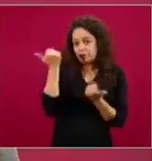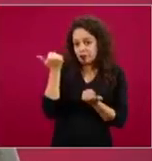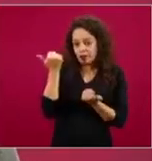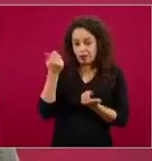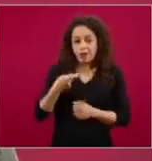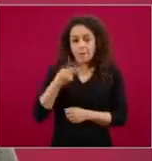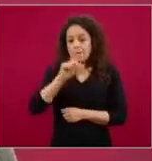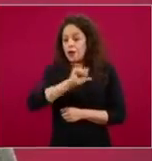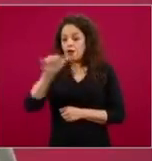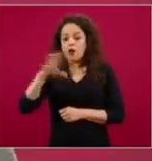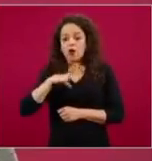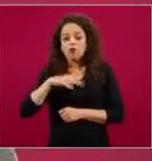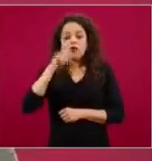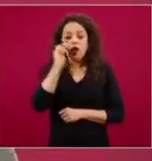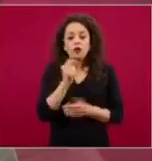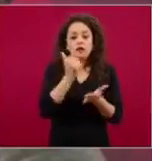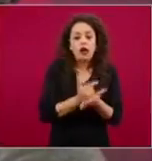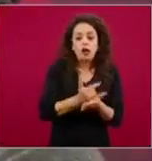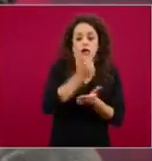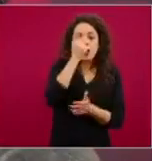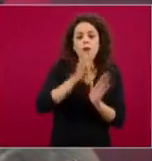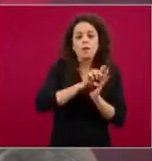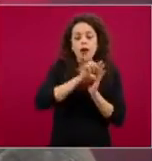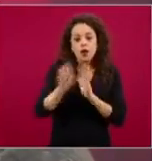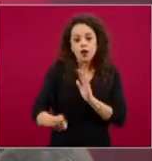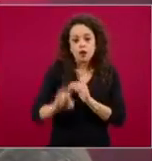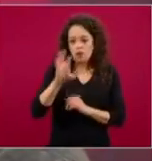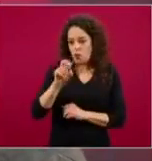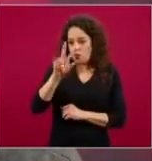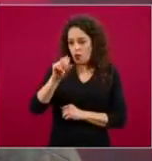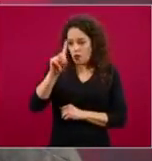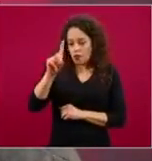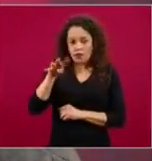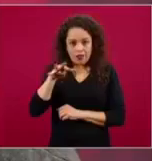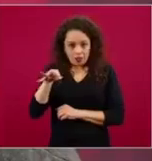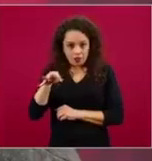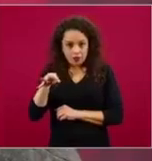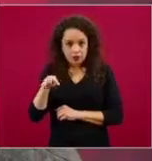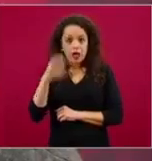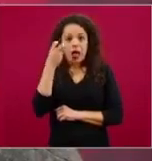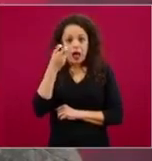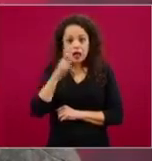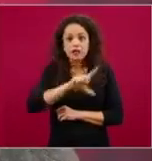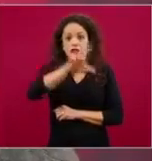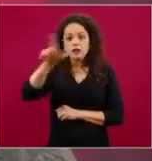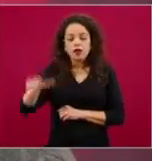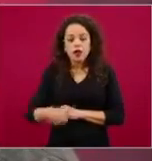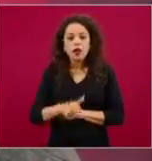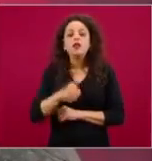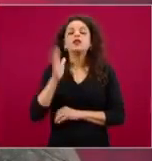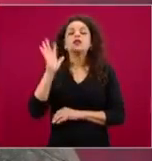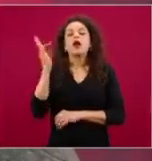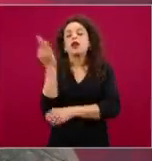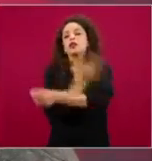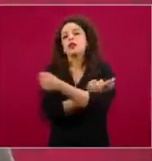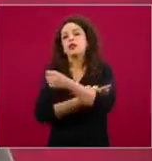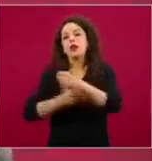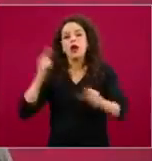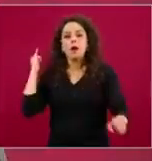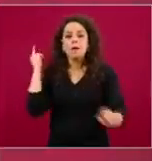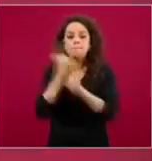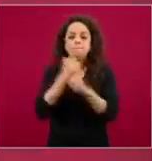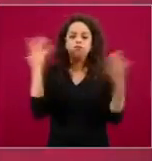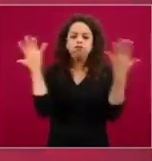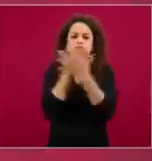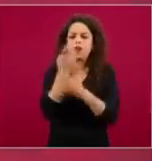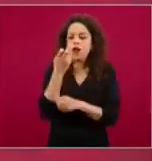grave, como COVID-19, es cuando nos damos cuenta que la enfermedad estaba ahí. Hay que extremar esa precaución. Entonces,